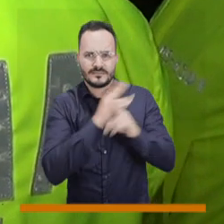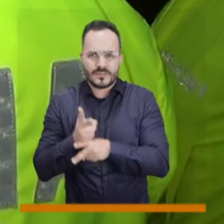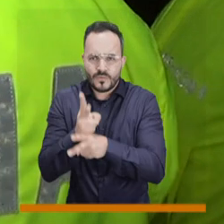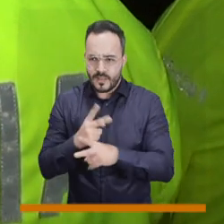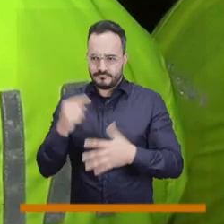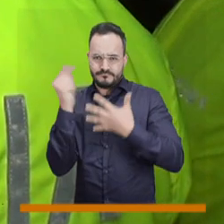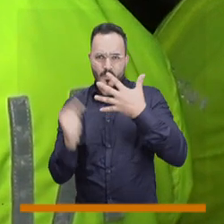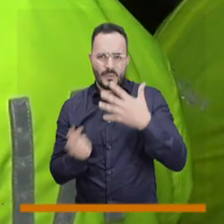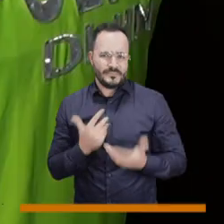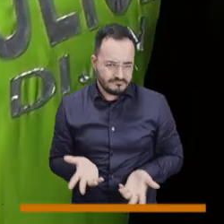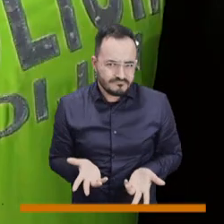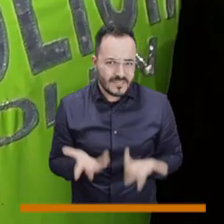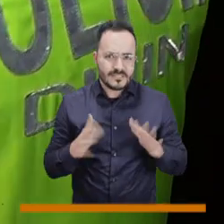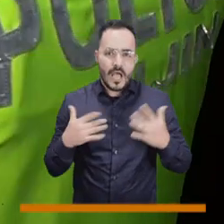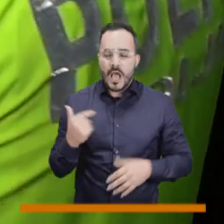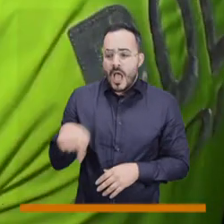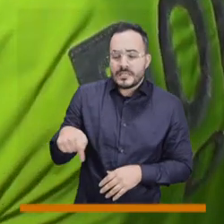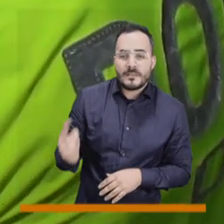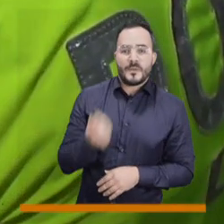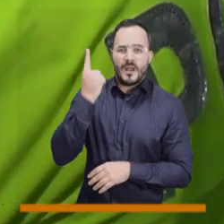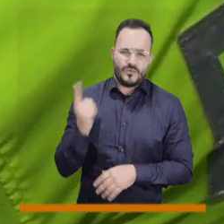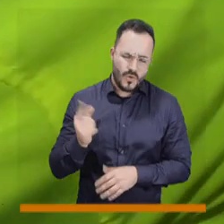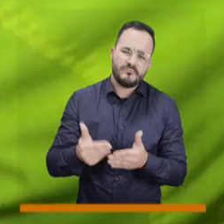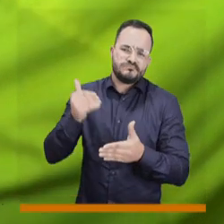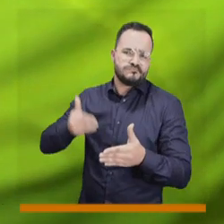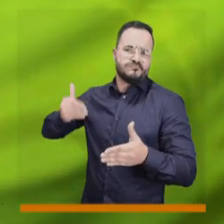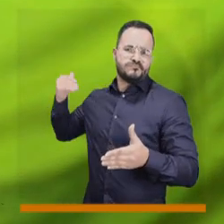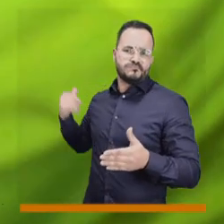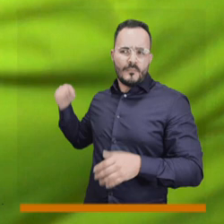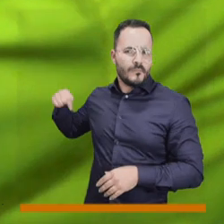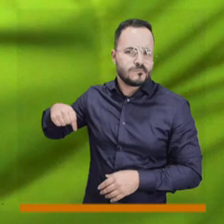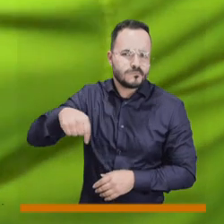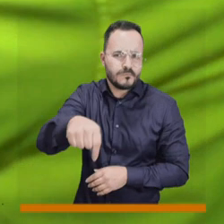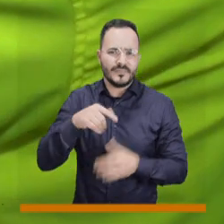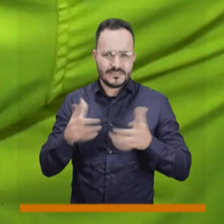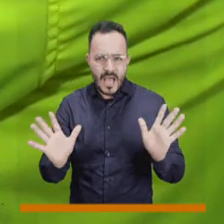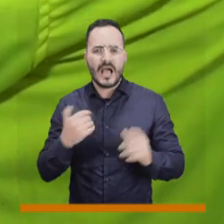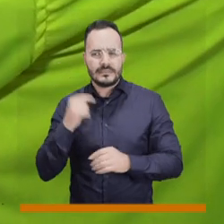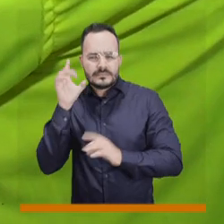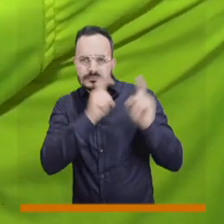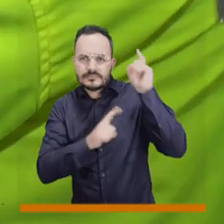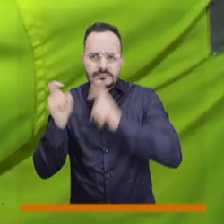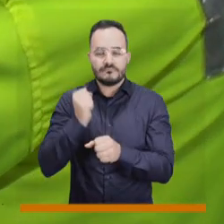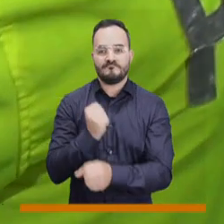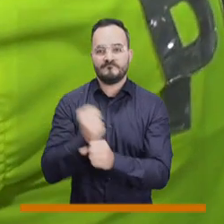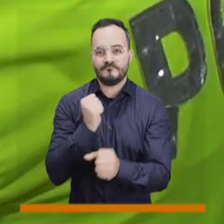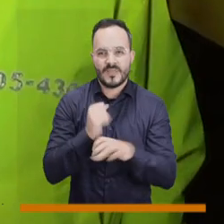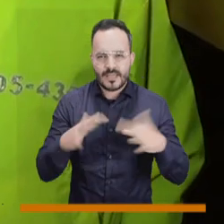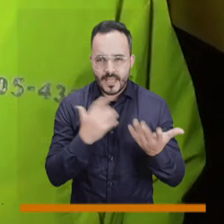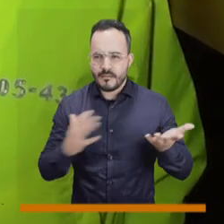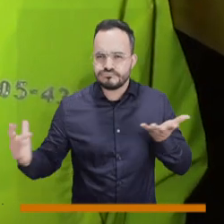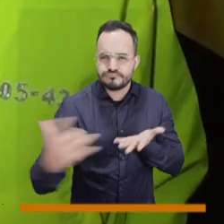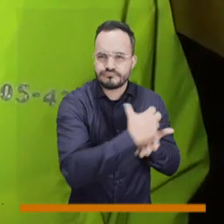un ejercicio de tiempo atrás, yo no voy a hablar aquí de administraciones, sino de un tiempo atrás, a través de todos los años, ha realizado un